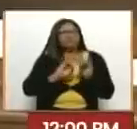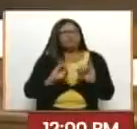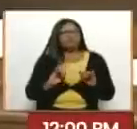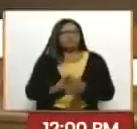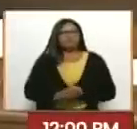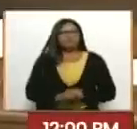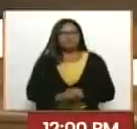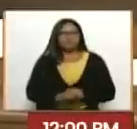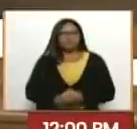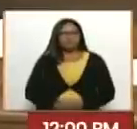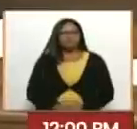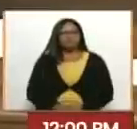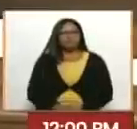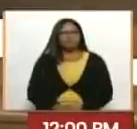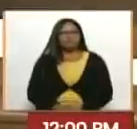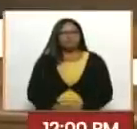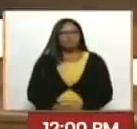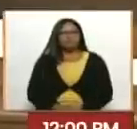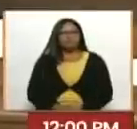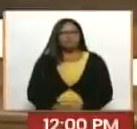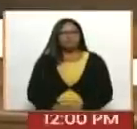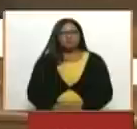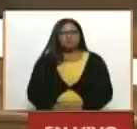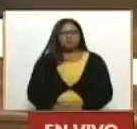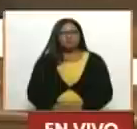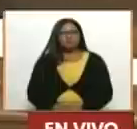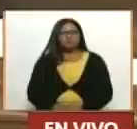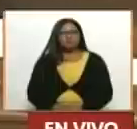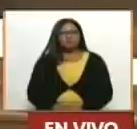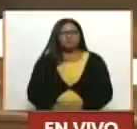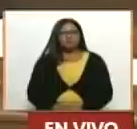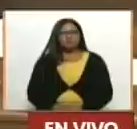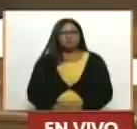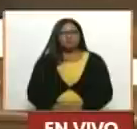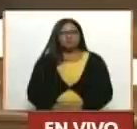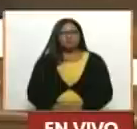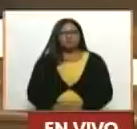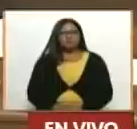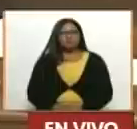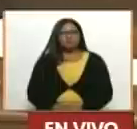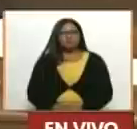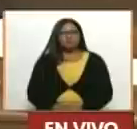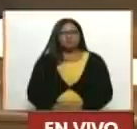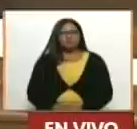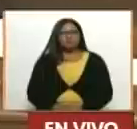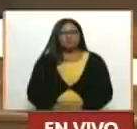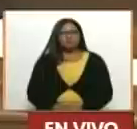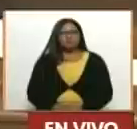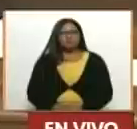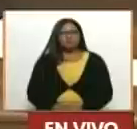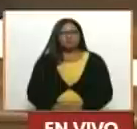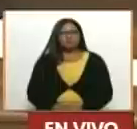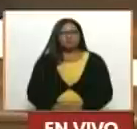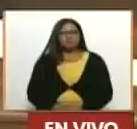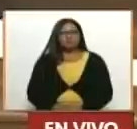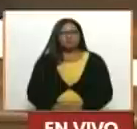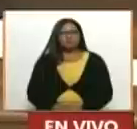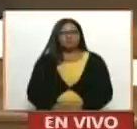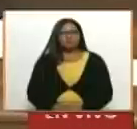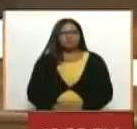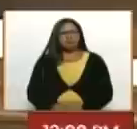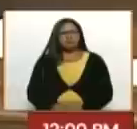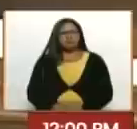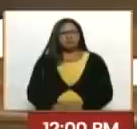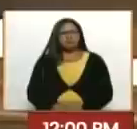leerlo. Las actividades delictivas, especialmente las relacionadas con la corrupción, la delincuencia organizada, el financiamiento al